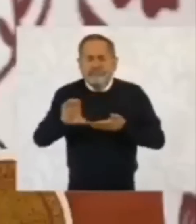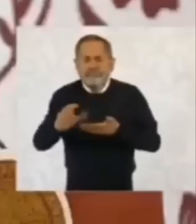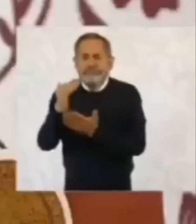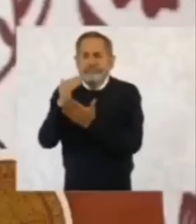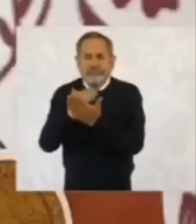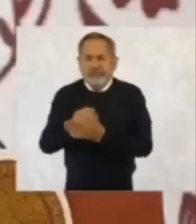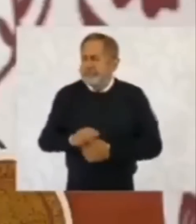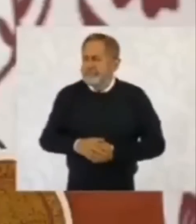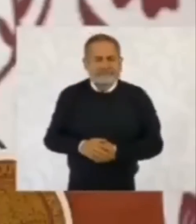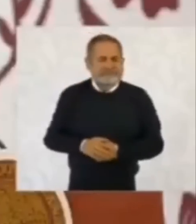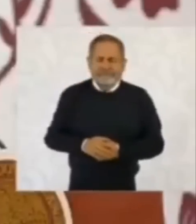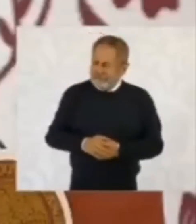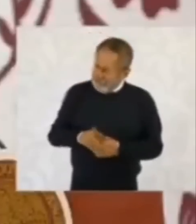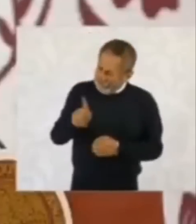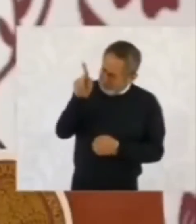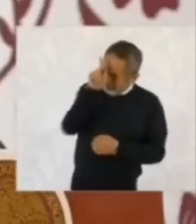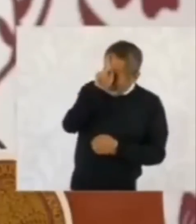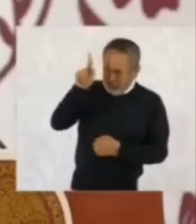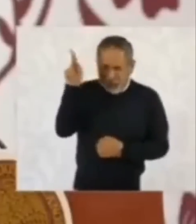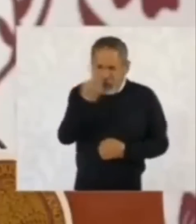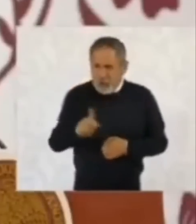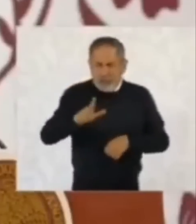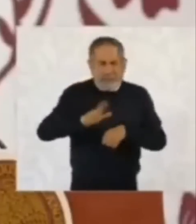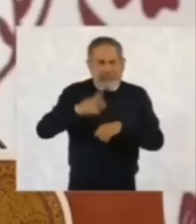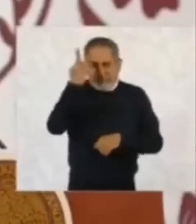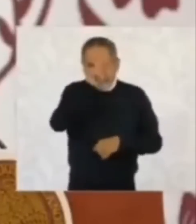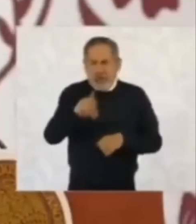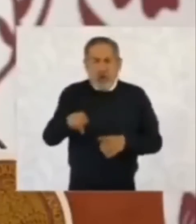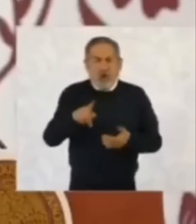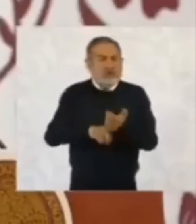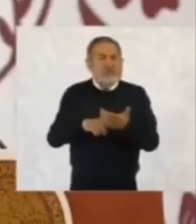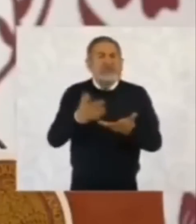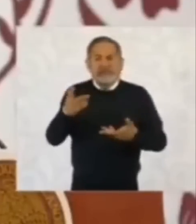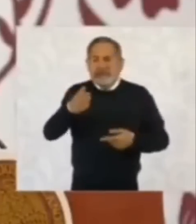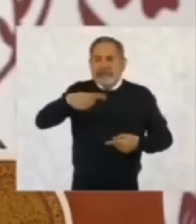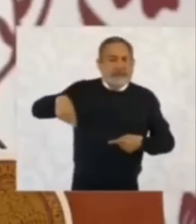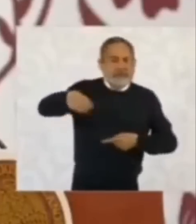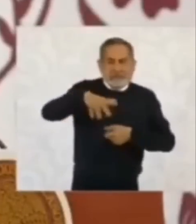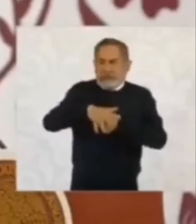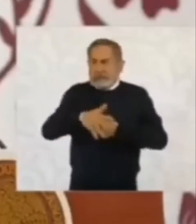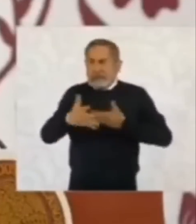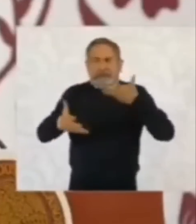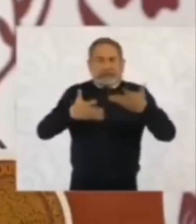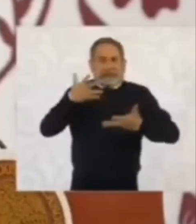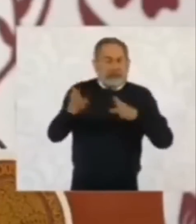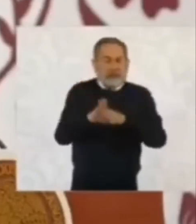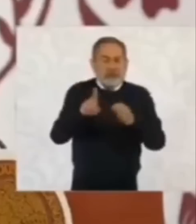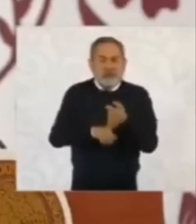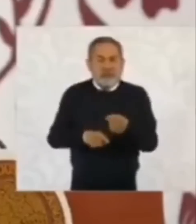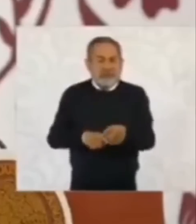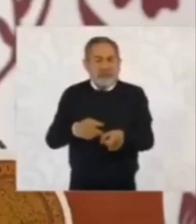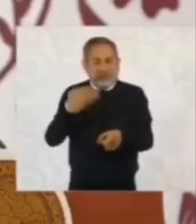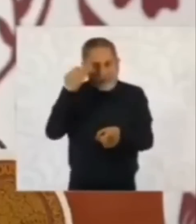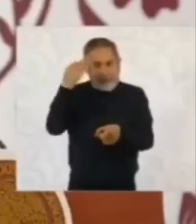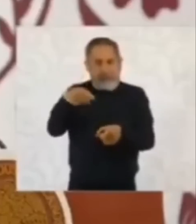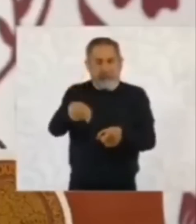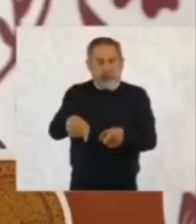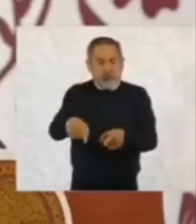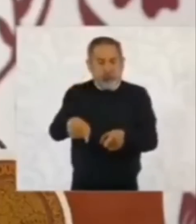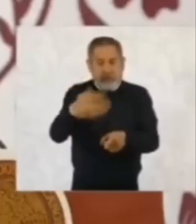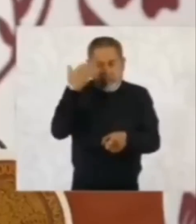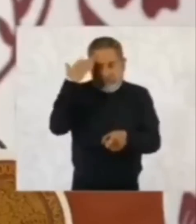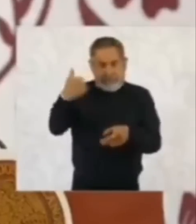se empeoraron muchísimo más por la presión. Durante esta